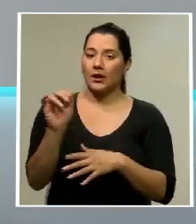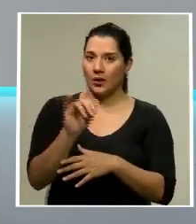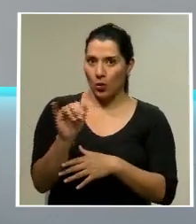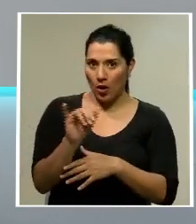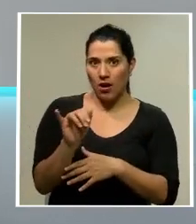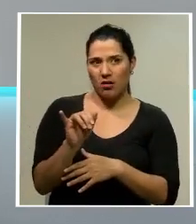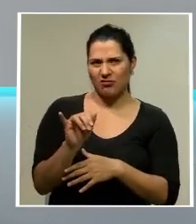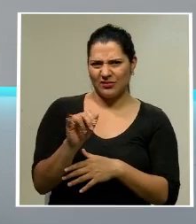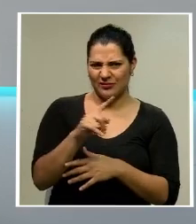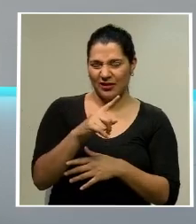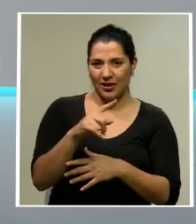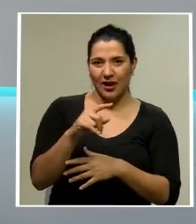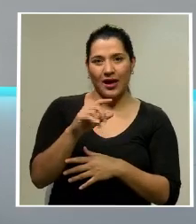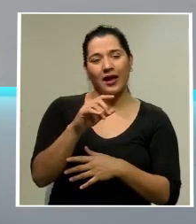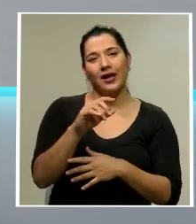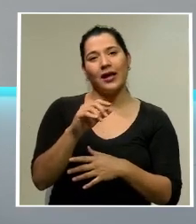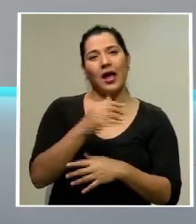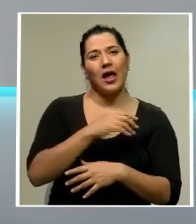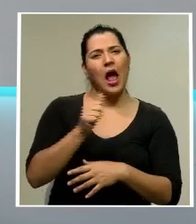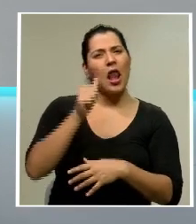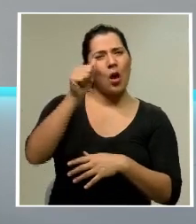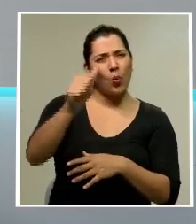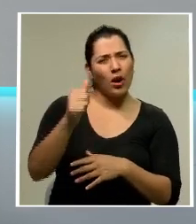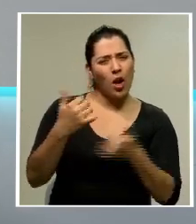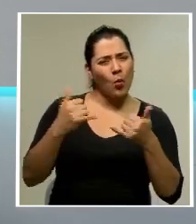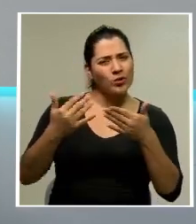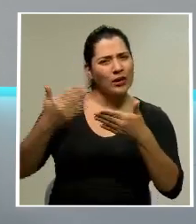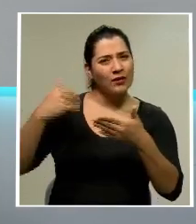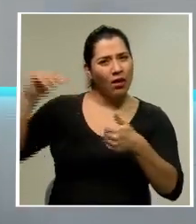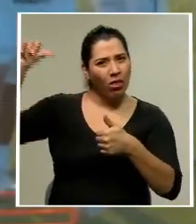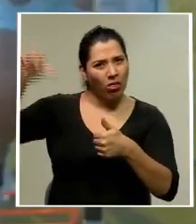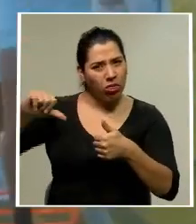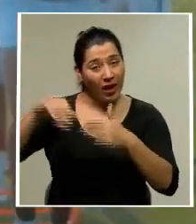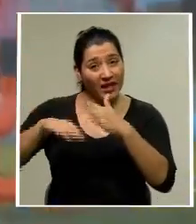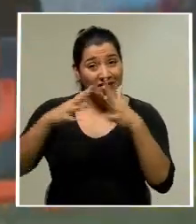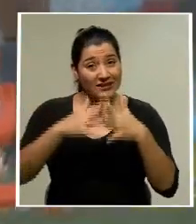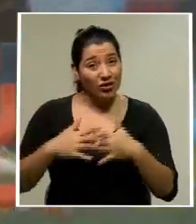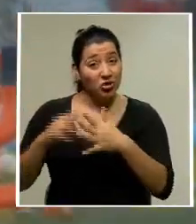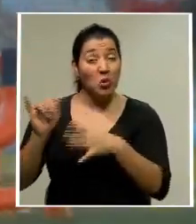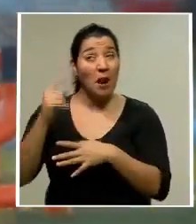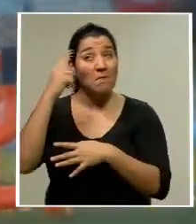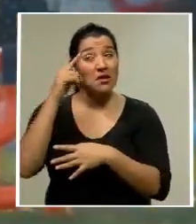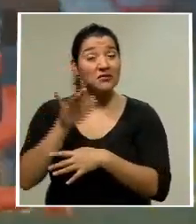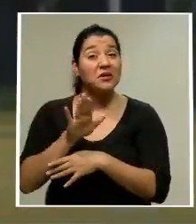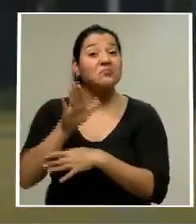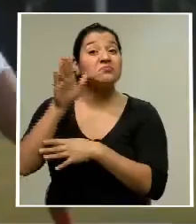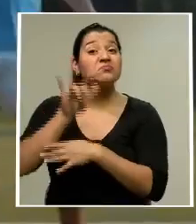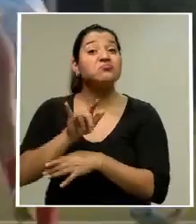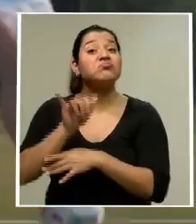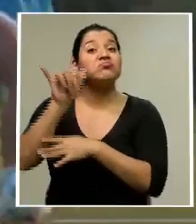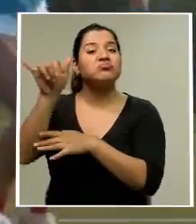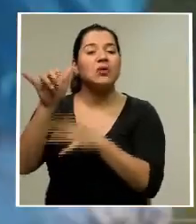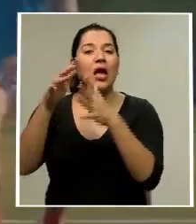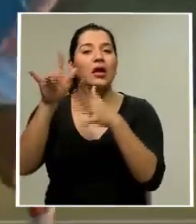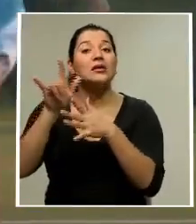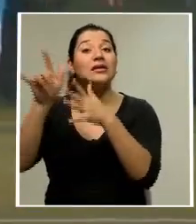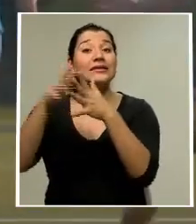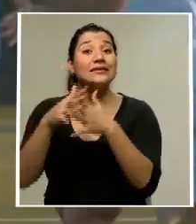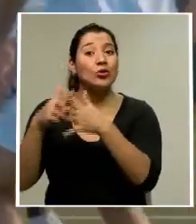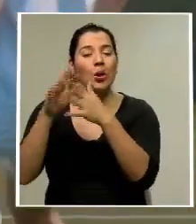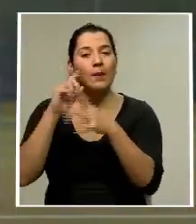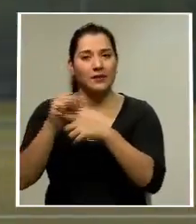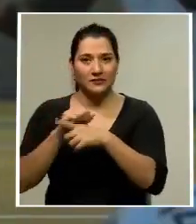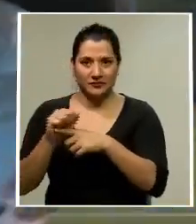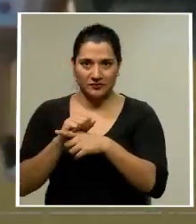tomaron ritmo de cara al inicio del campeonato. En la liga consideran que la parte de la pretemporada que realizaron en Estados Unidos